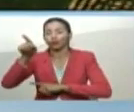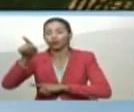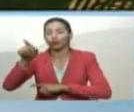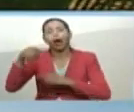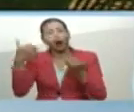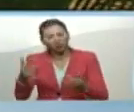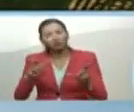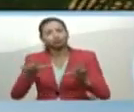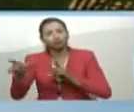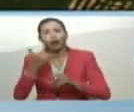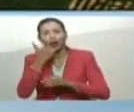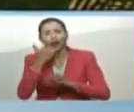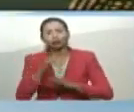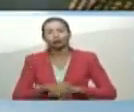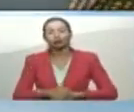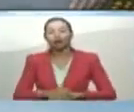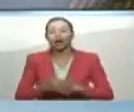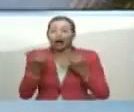para